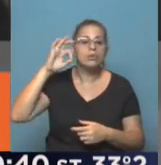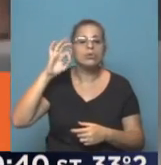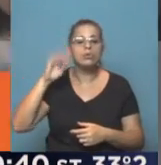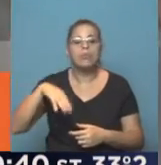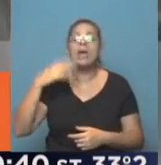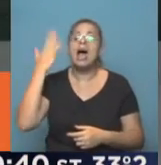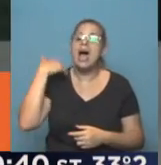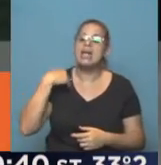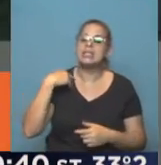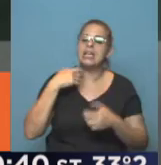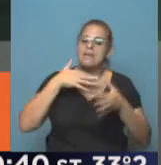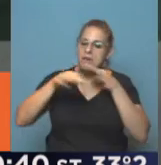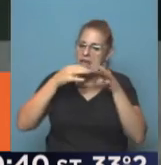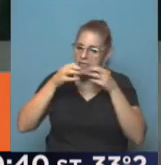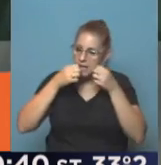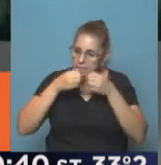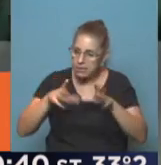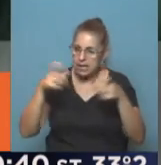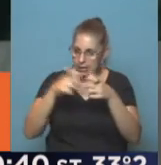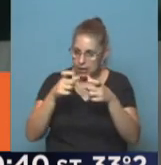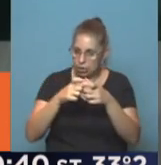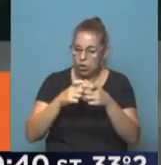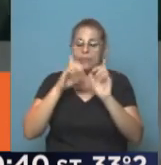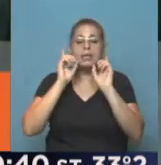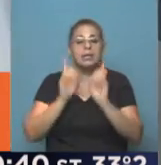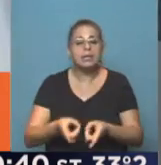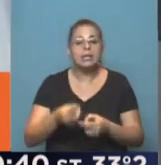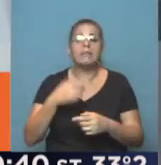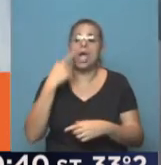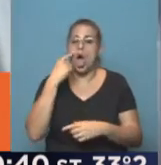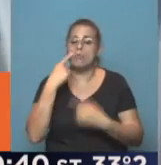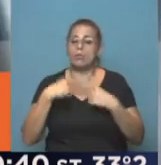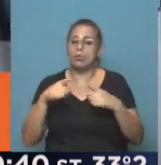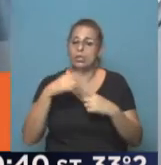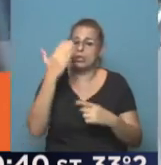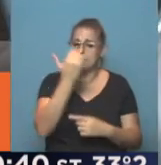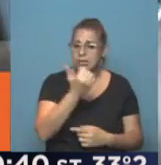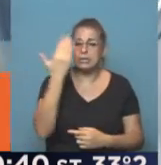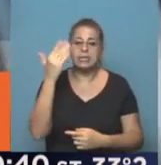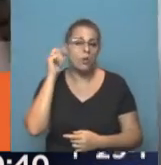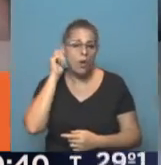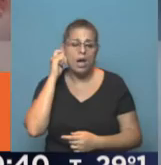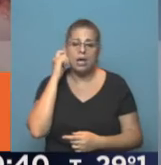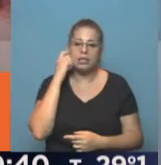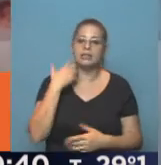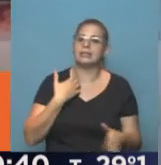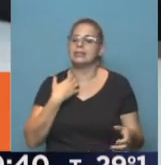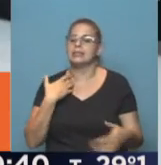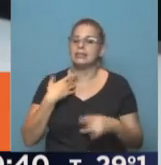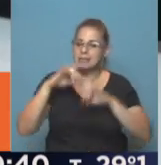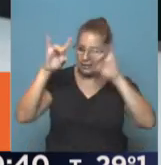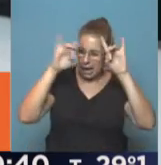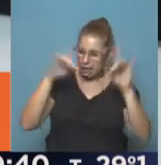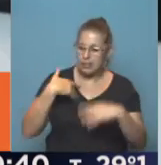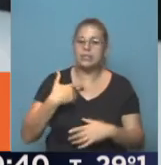Ayer salió a la venta y el que salió también fue este gran músico que con 65 años sigue igual de inquieto y en una